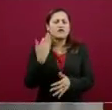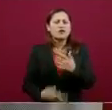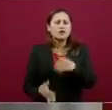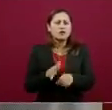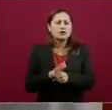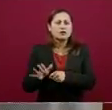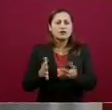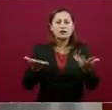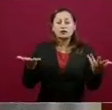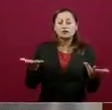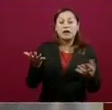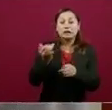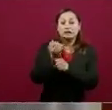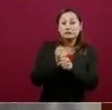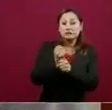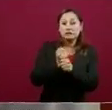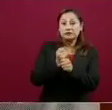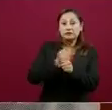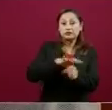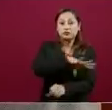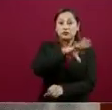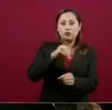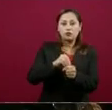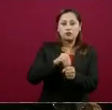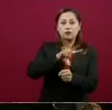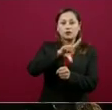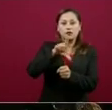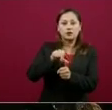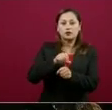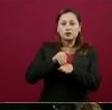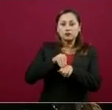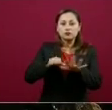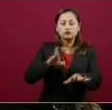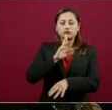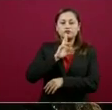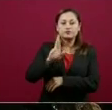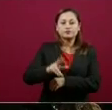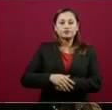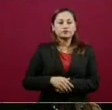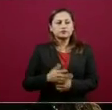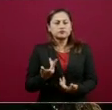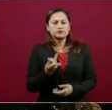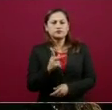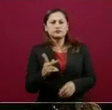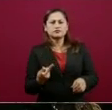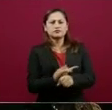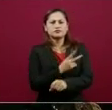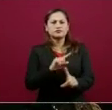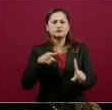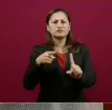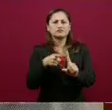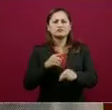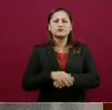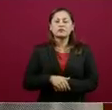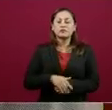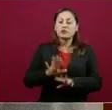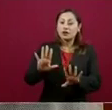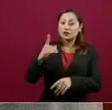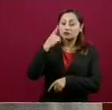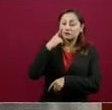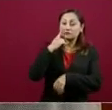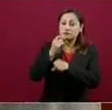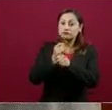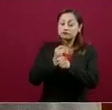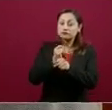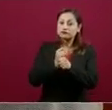toda la proceso judicial para eso es aguja pero recorriendo aceras e interviniendo en el caso estábamos haciendo el seguimiento hay que recordar que la fiscalía general